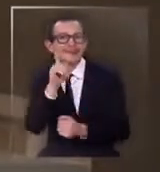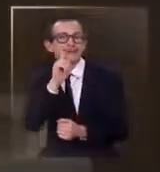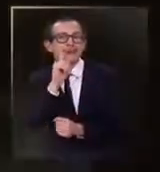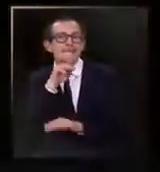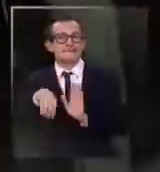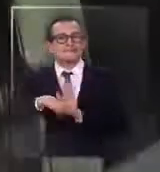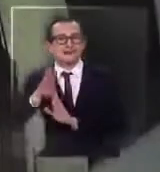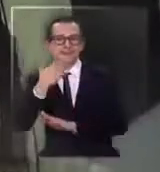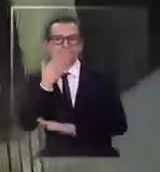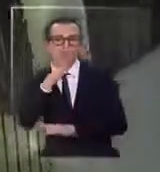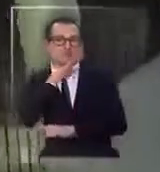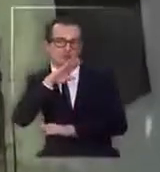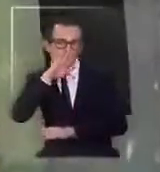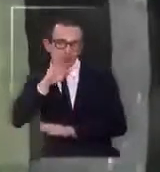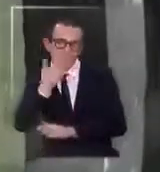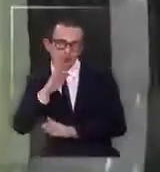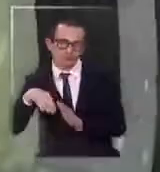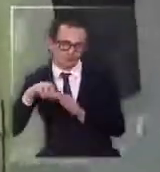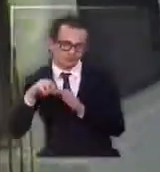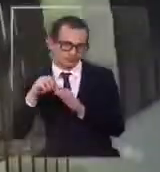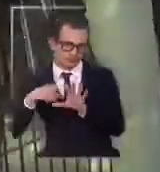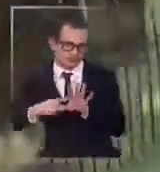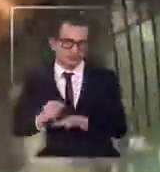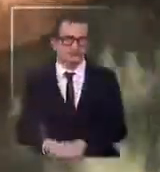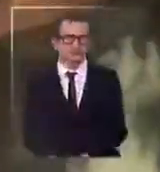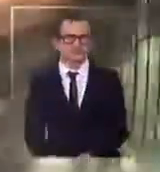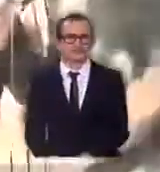mejor tecnología.